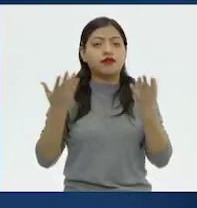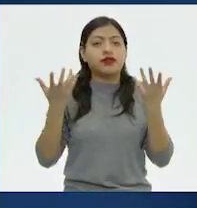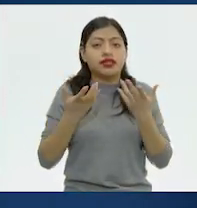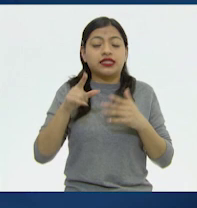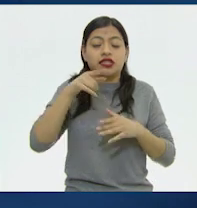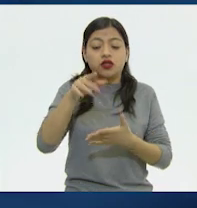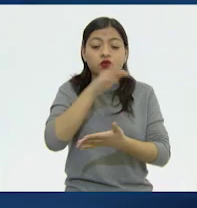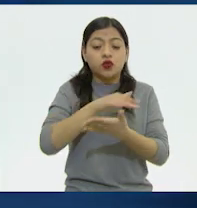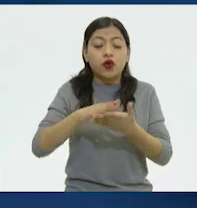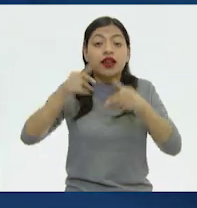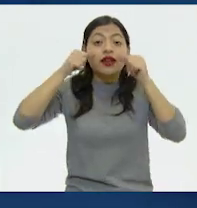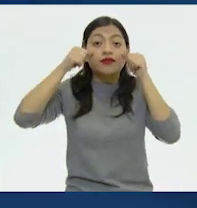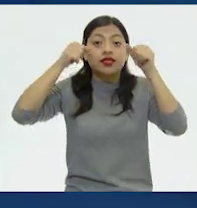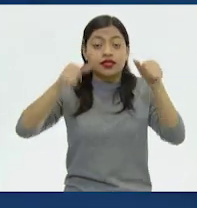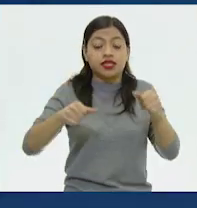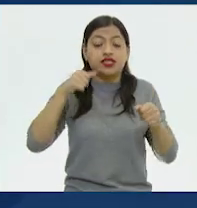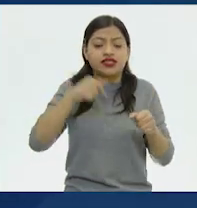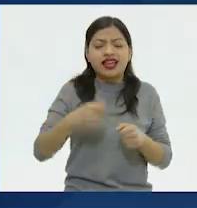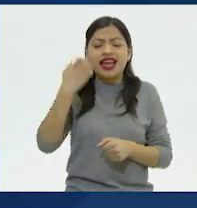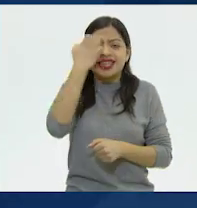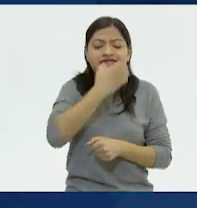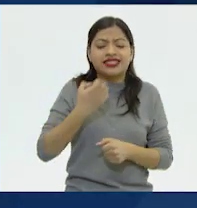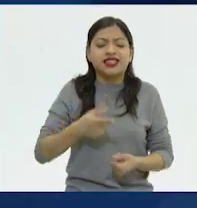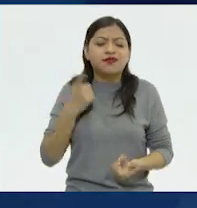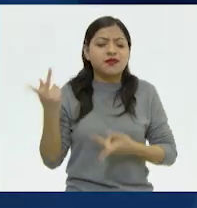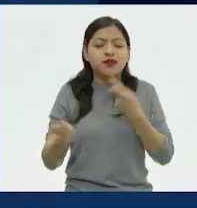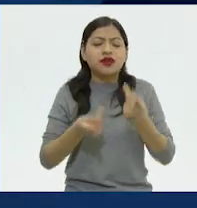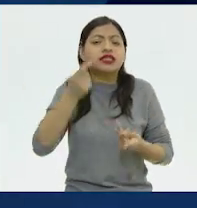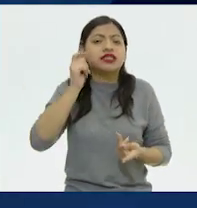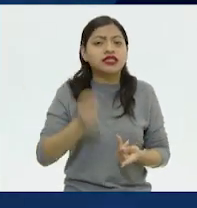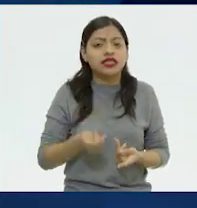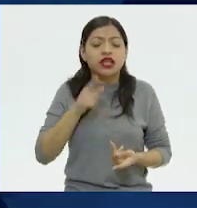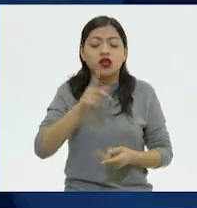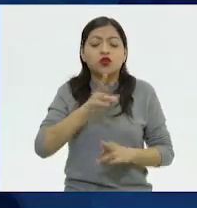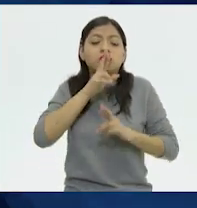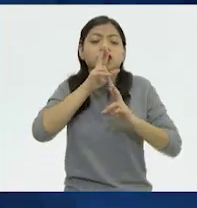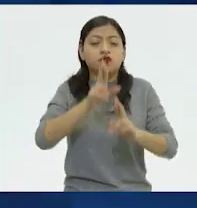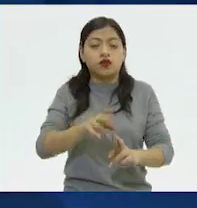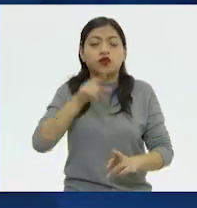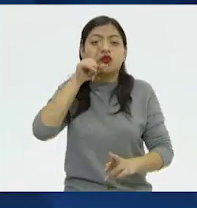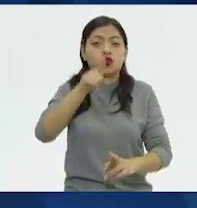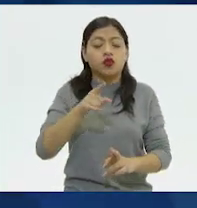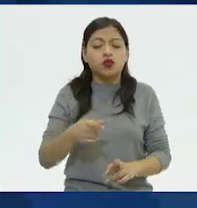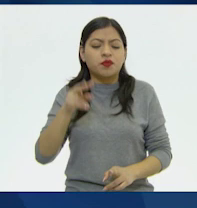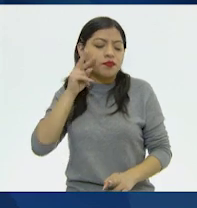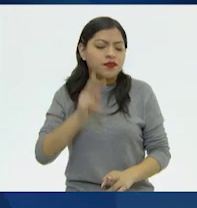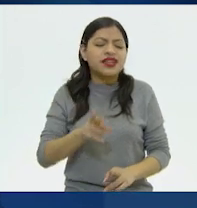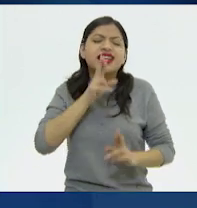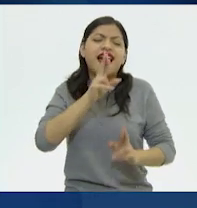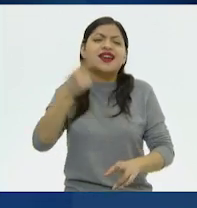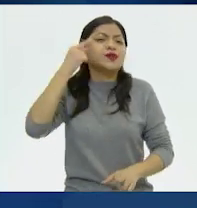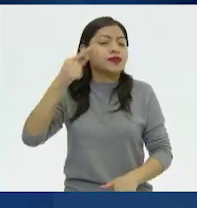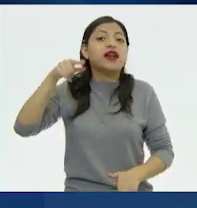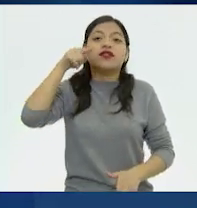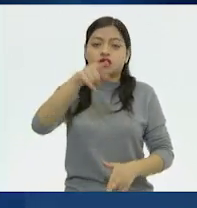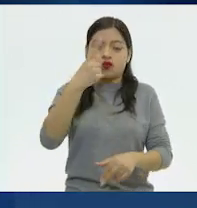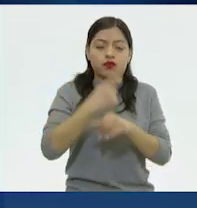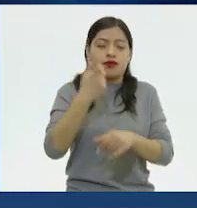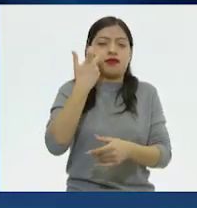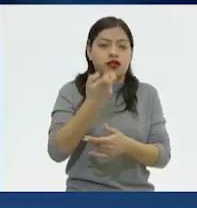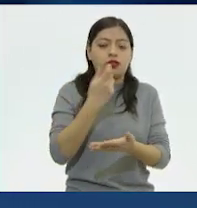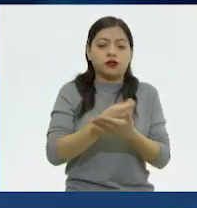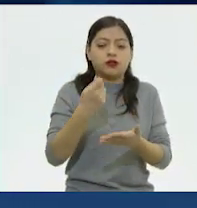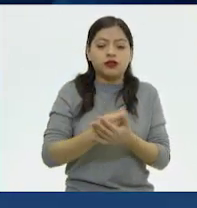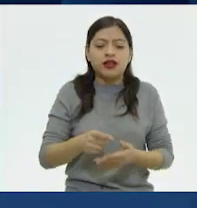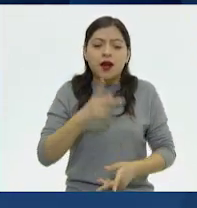leer con atención las indicaciones y las preguntas. Responder primero las preguntas más sencillas, identificar el tipo de pregunta